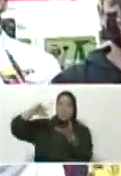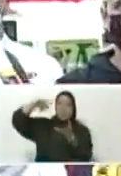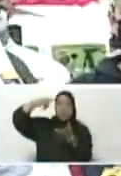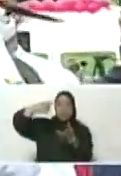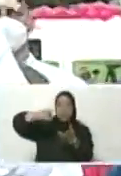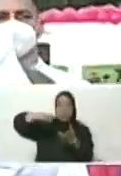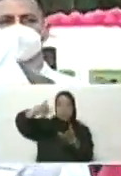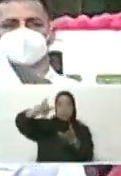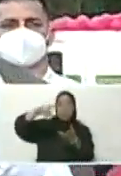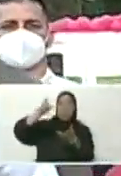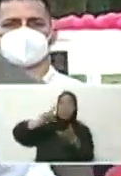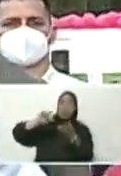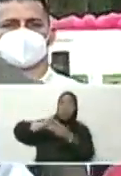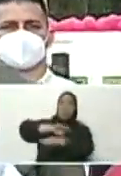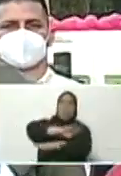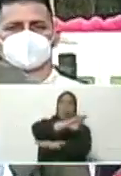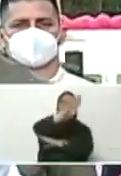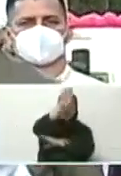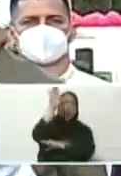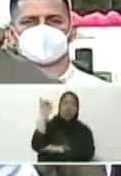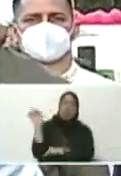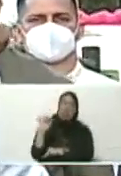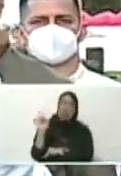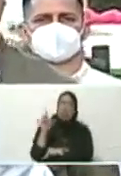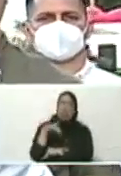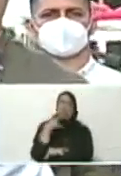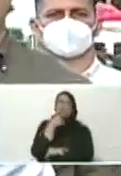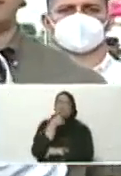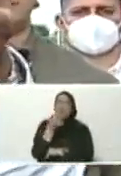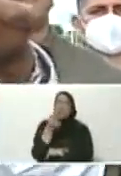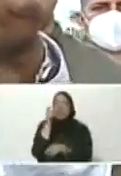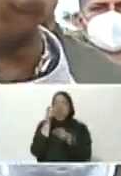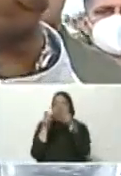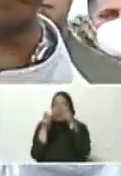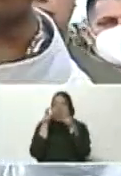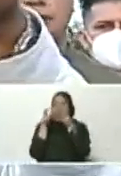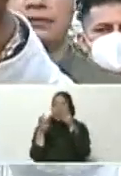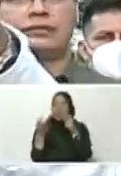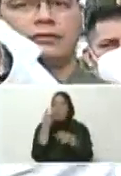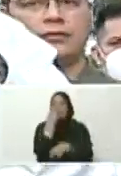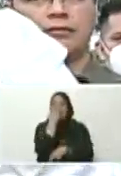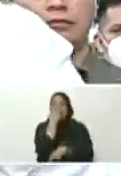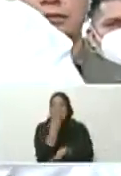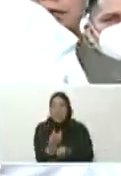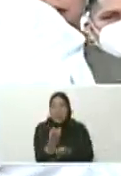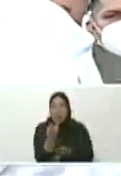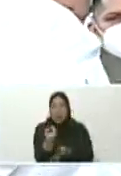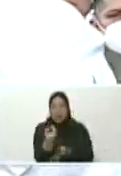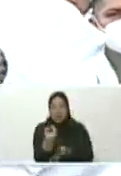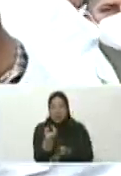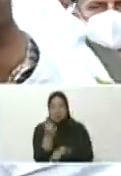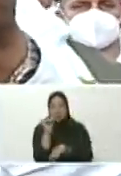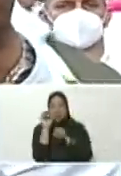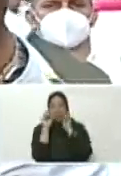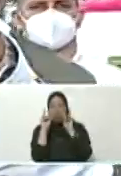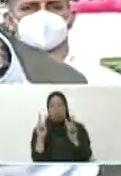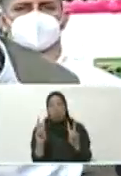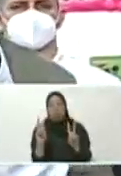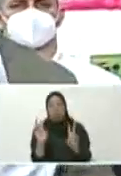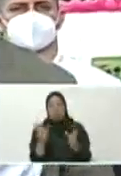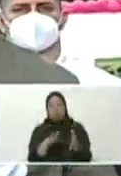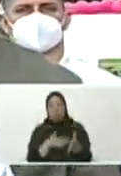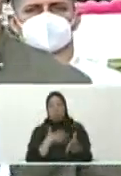dron para la vigilancia. Por favor, fíjense esto. Un dron con las cámaras